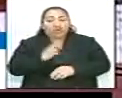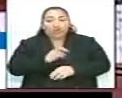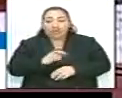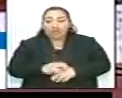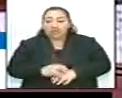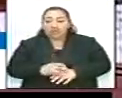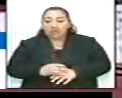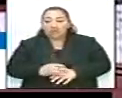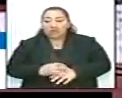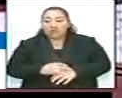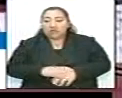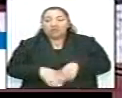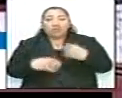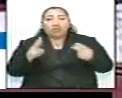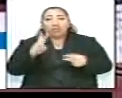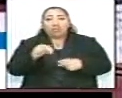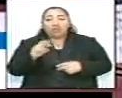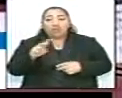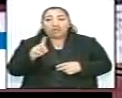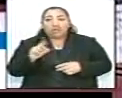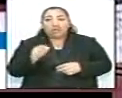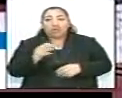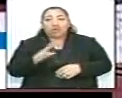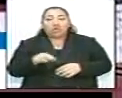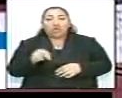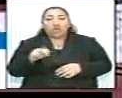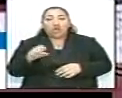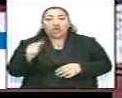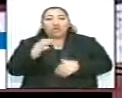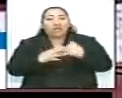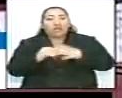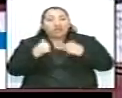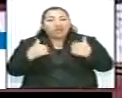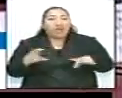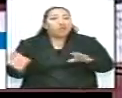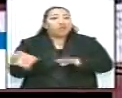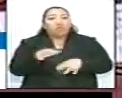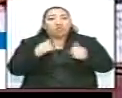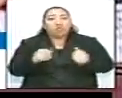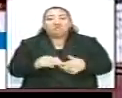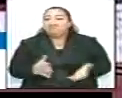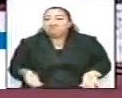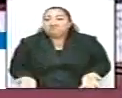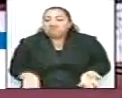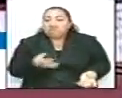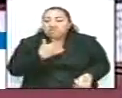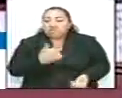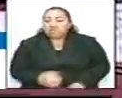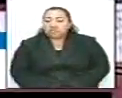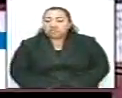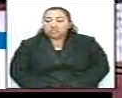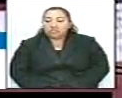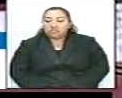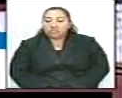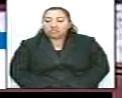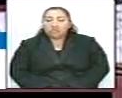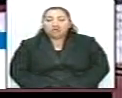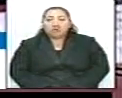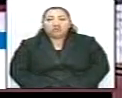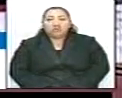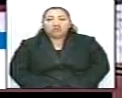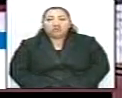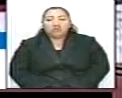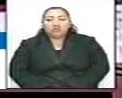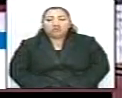imposible lograr el 2021 que el norte del país esté reconstruido. ¿Qué pasó ahí? ¿Qué pasa con la